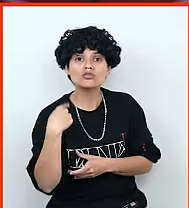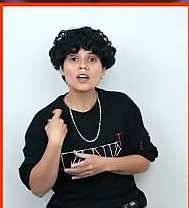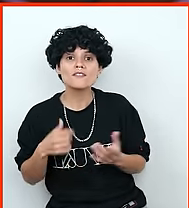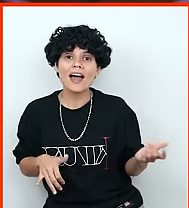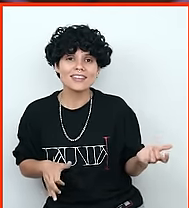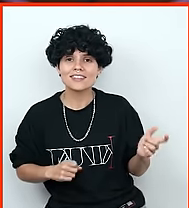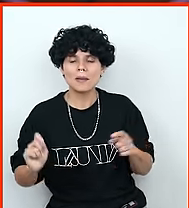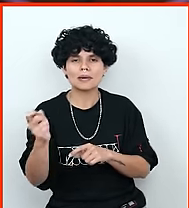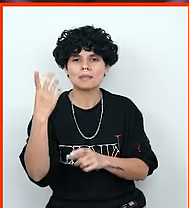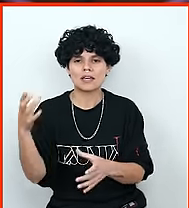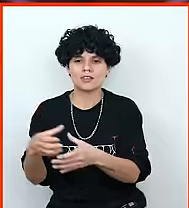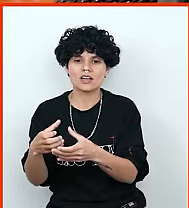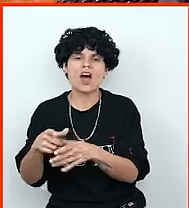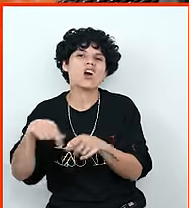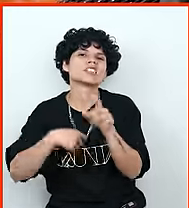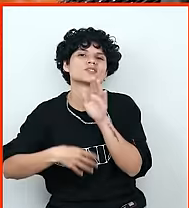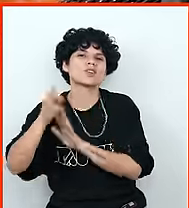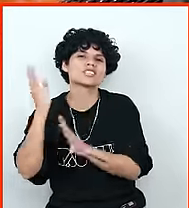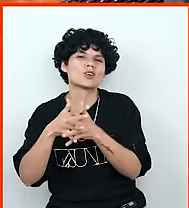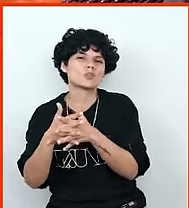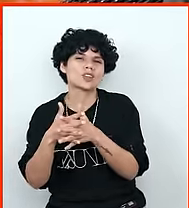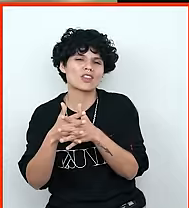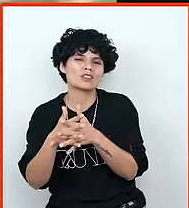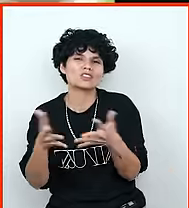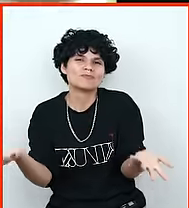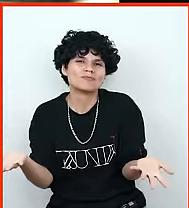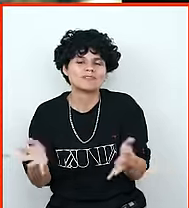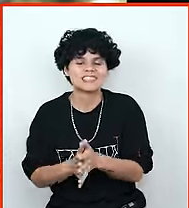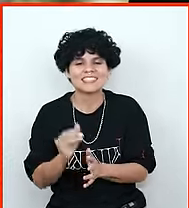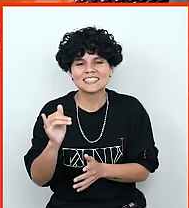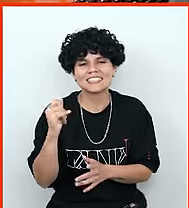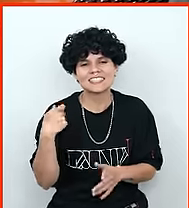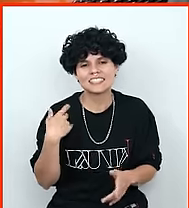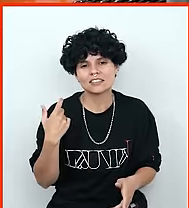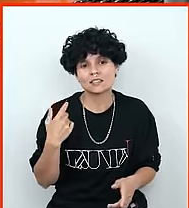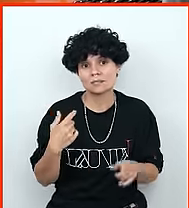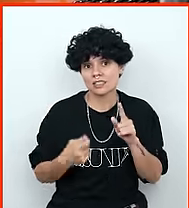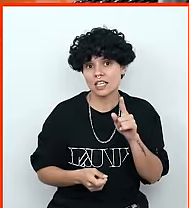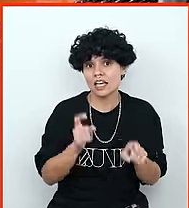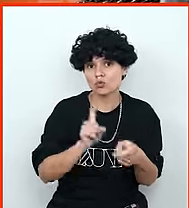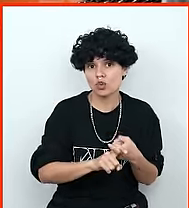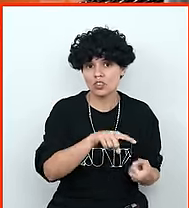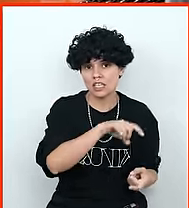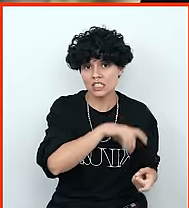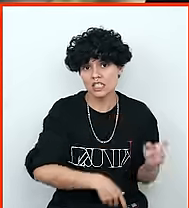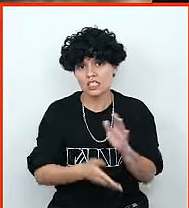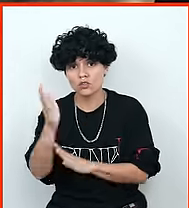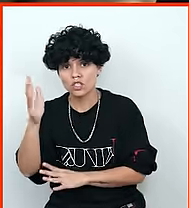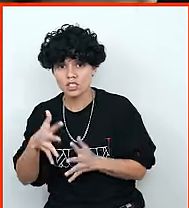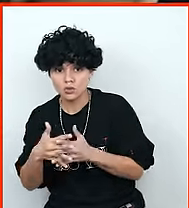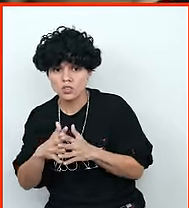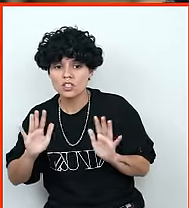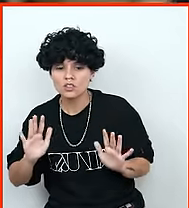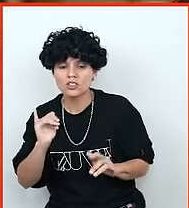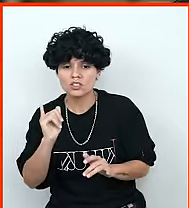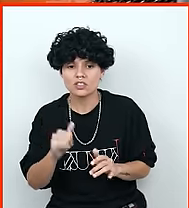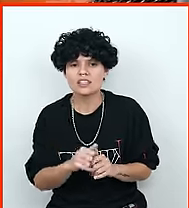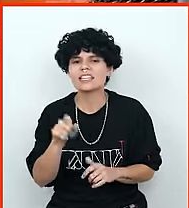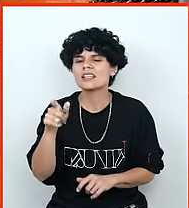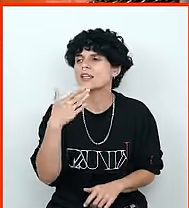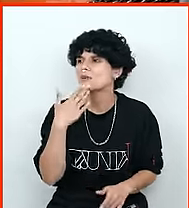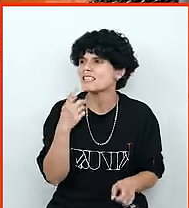de los primeros, sí, bajistas de mi banda, po, hasta que se fue a California. Se fue, pues, se fue de Chile. Sí. Se fue con la esposa chilena, sí. Sí, se fue